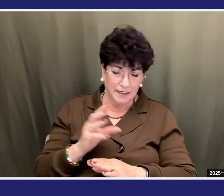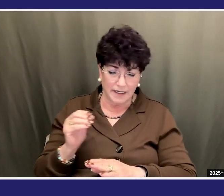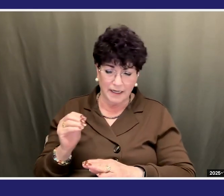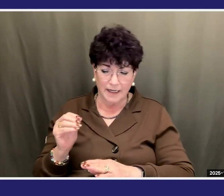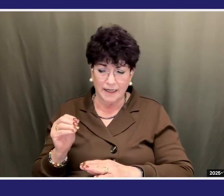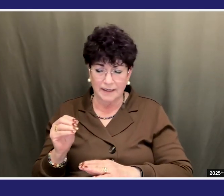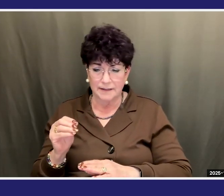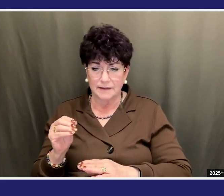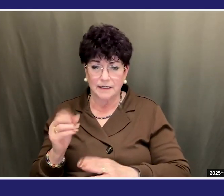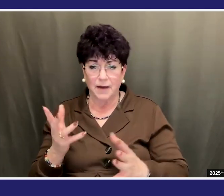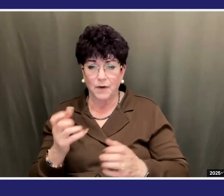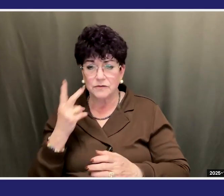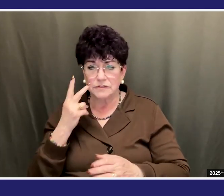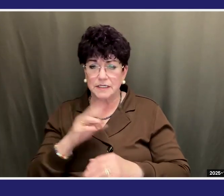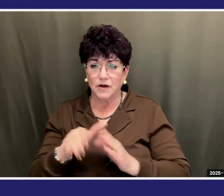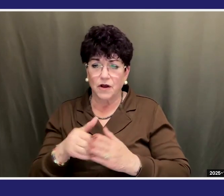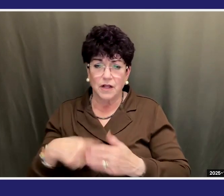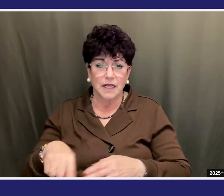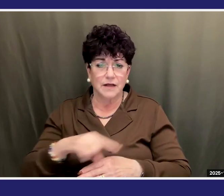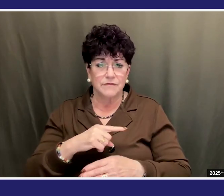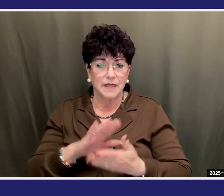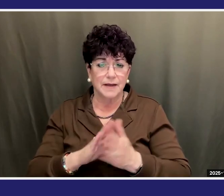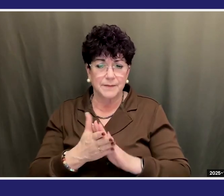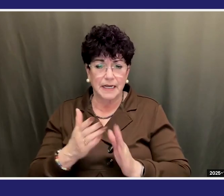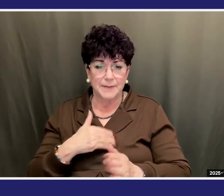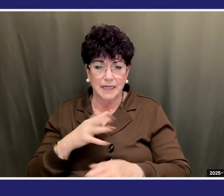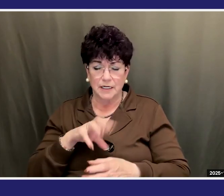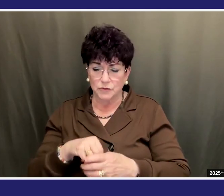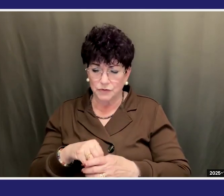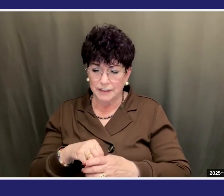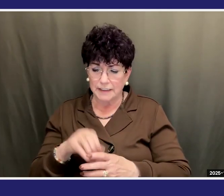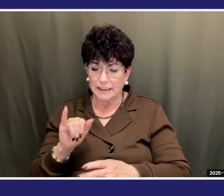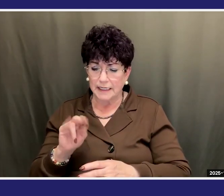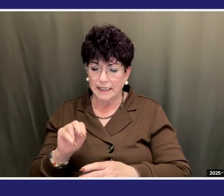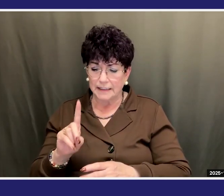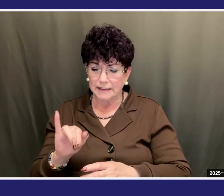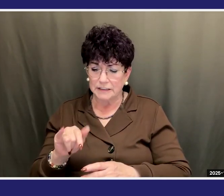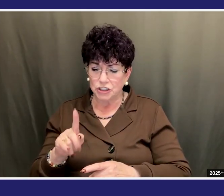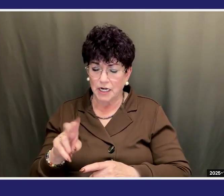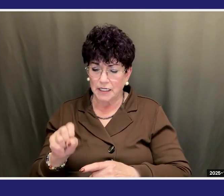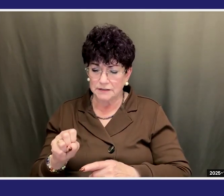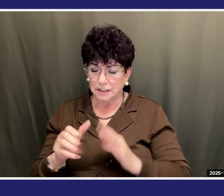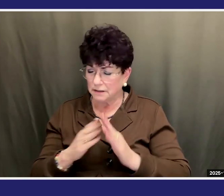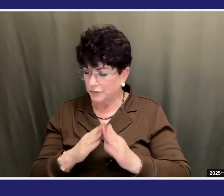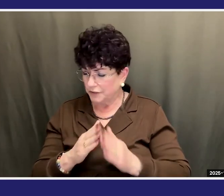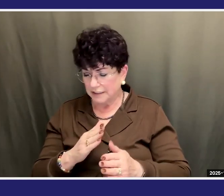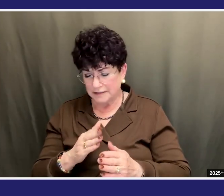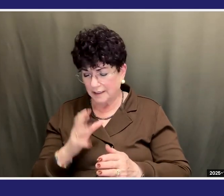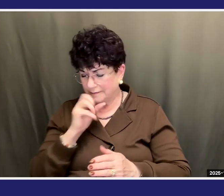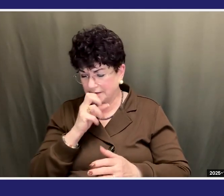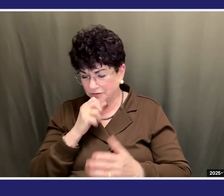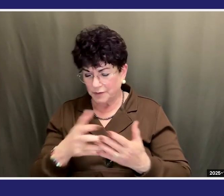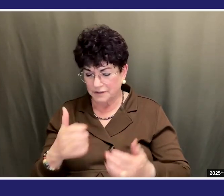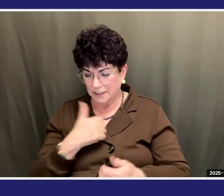nuestras comunidades indígenas. Mi pedir es que por favor incrementen los fondos para crear un espacio permanente y